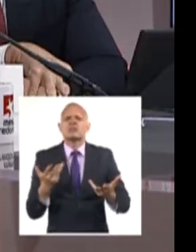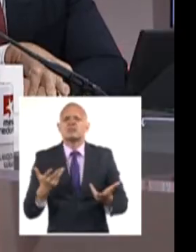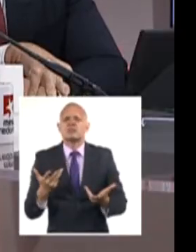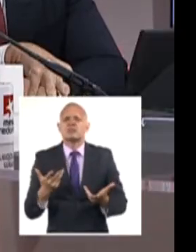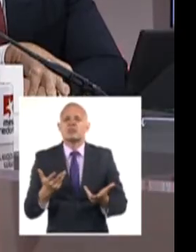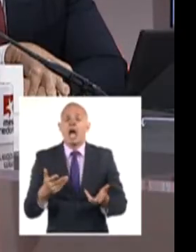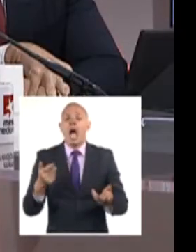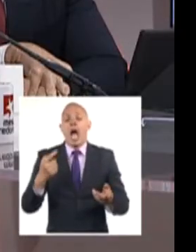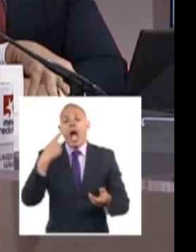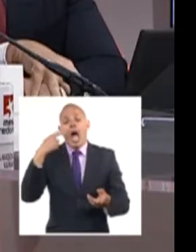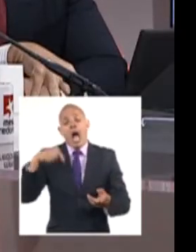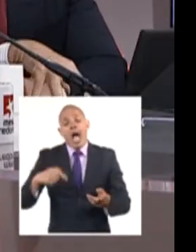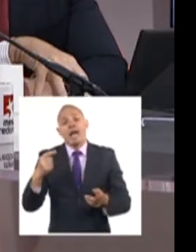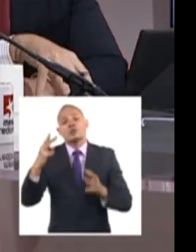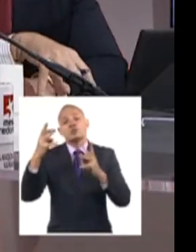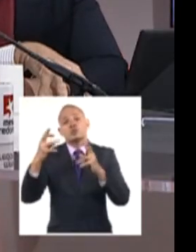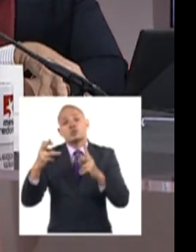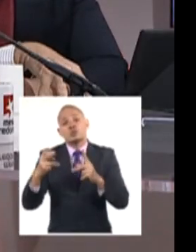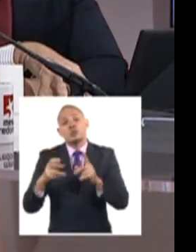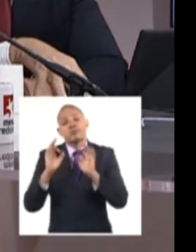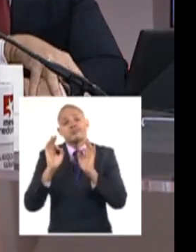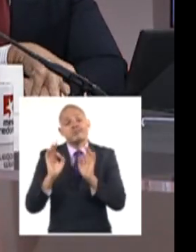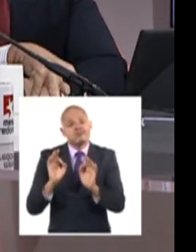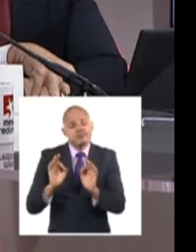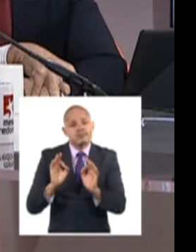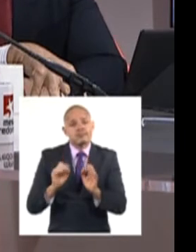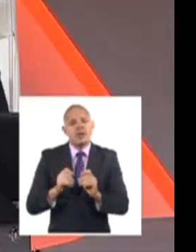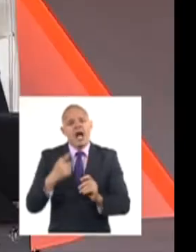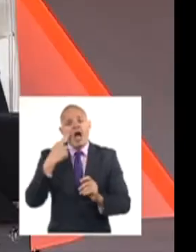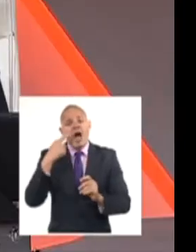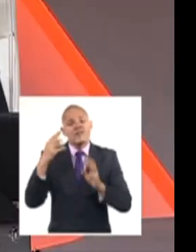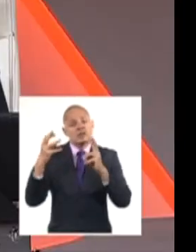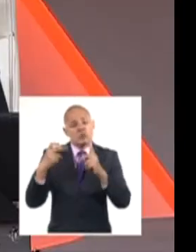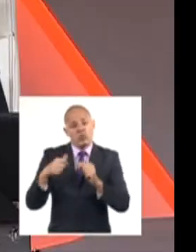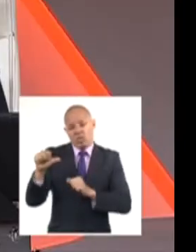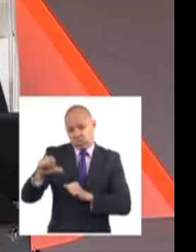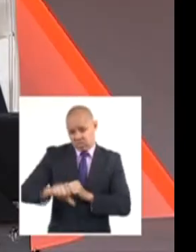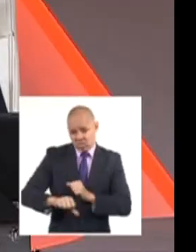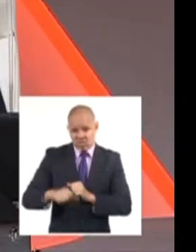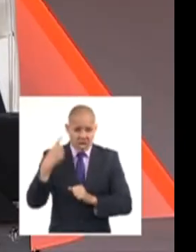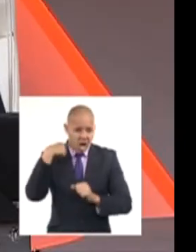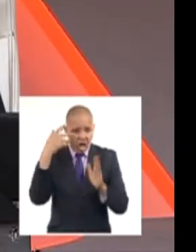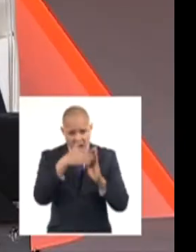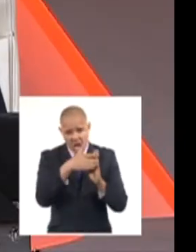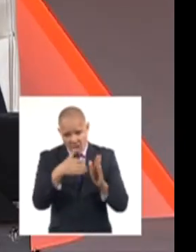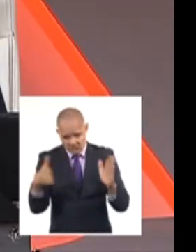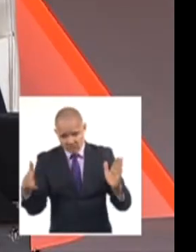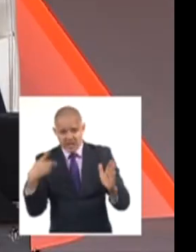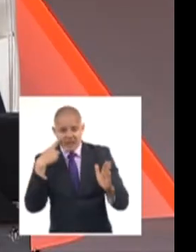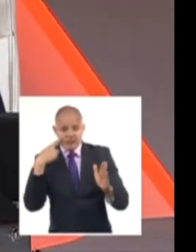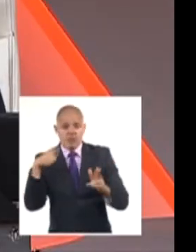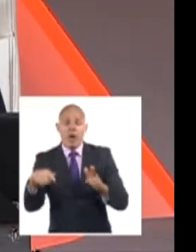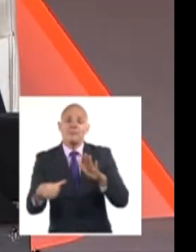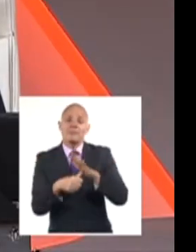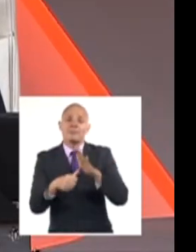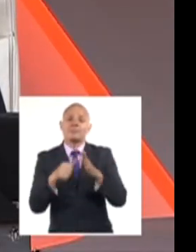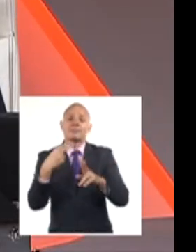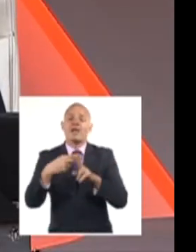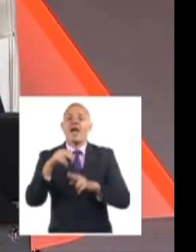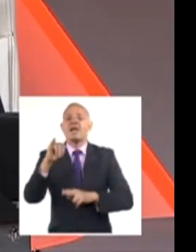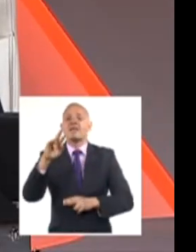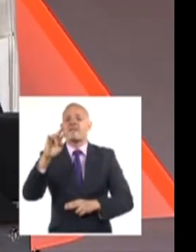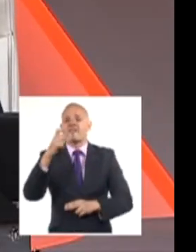resultados sobre todos los resultados para más de estos años de gobierno de iván duque y al regreso hablar